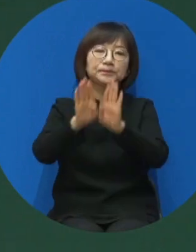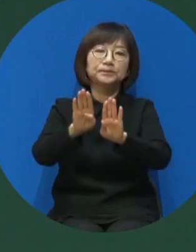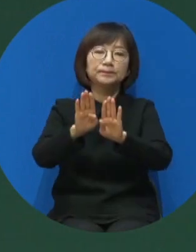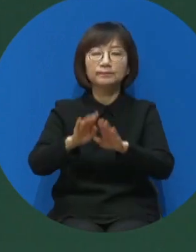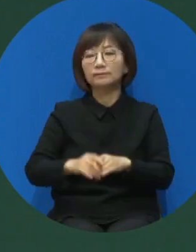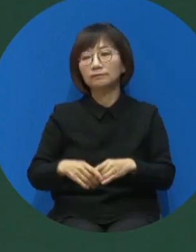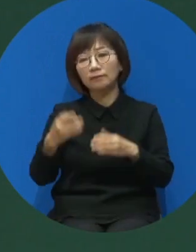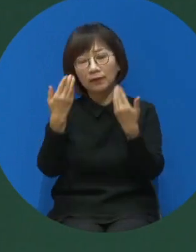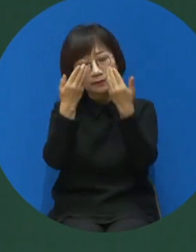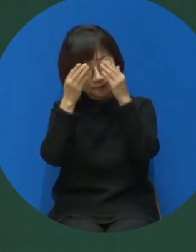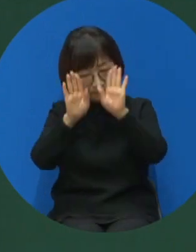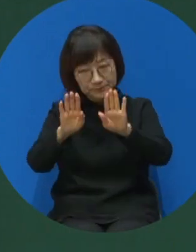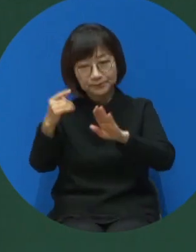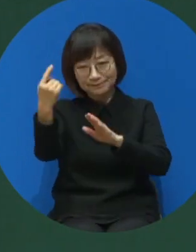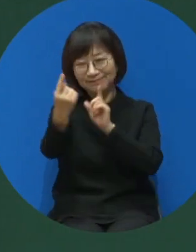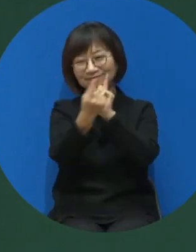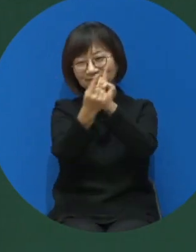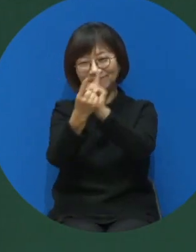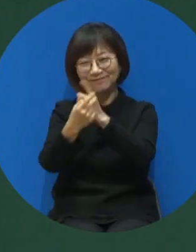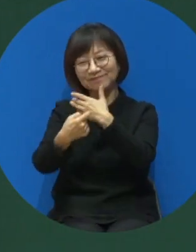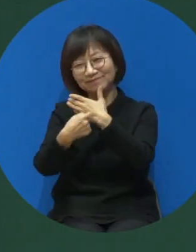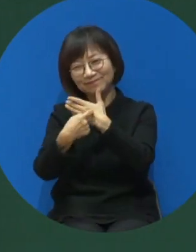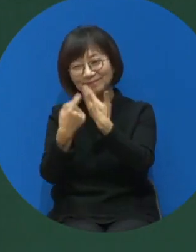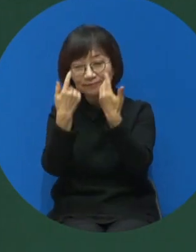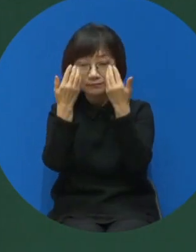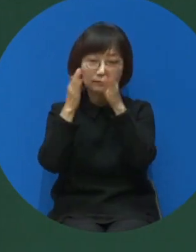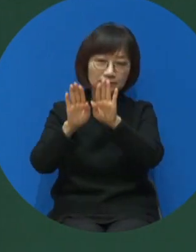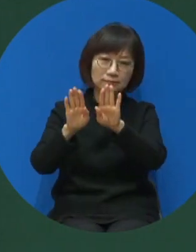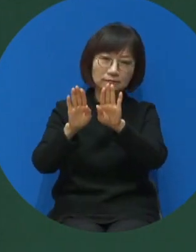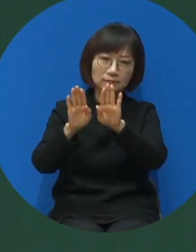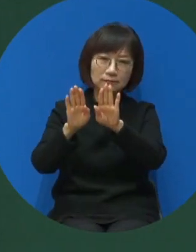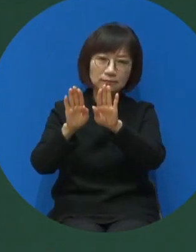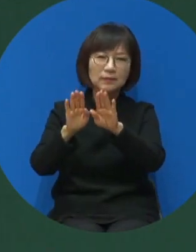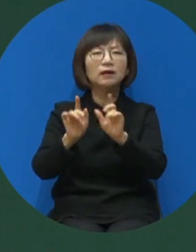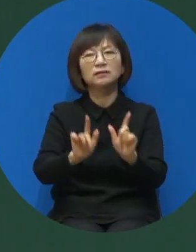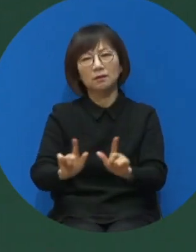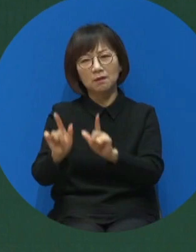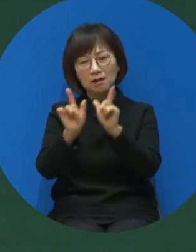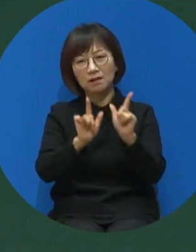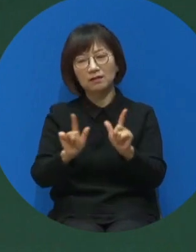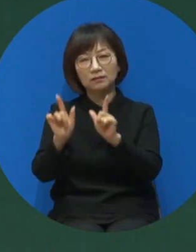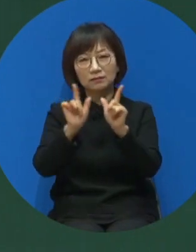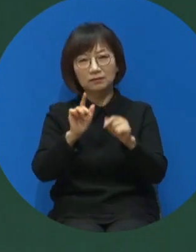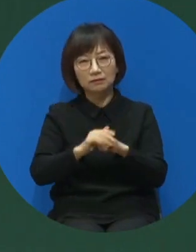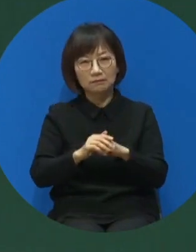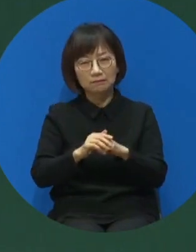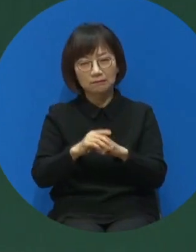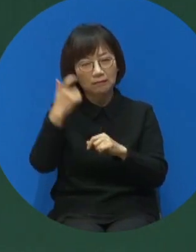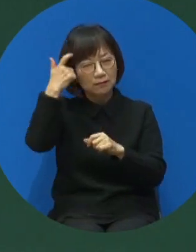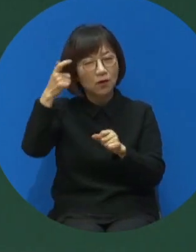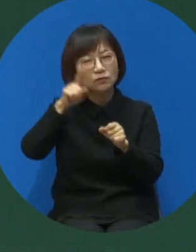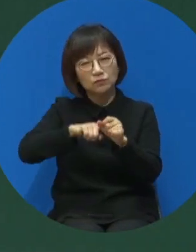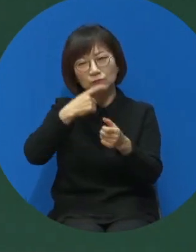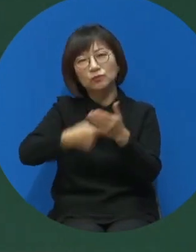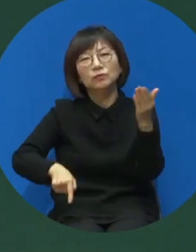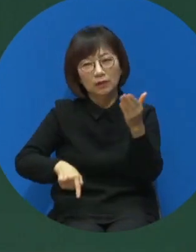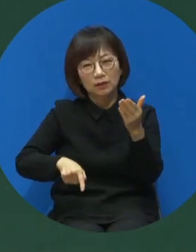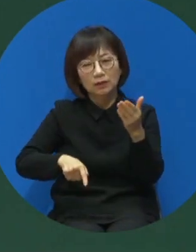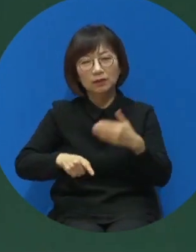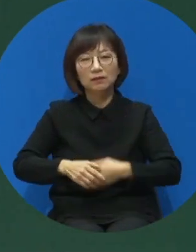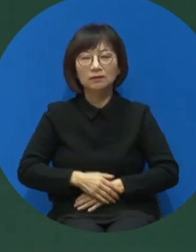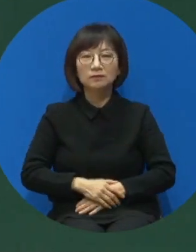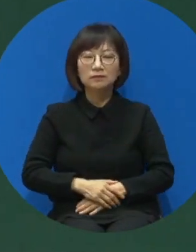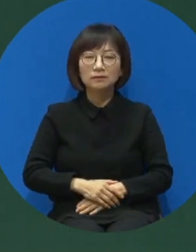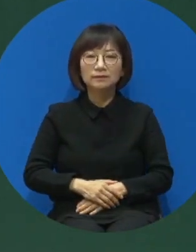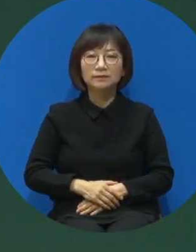cosas y tienen que exteriorizar algo como si lo tuvieran sin en realidad tener la cruz más de 30 años o del orgullo y entonces tienen grandes pérdidas